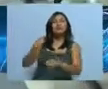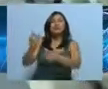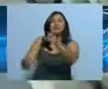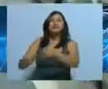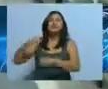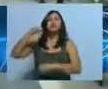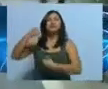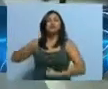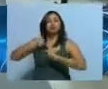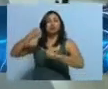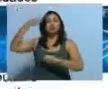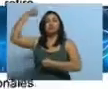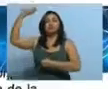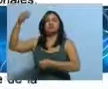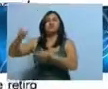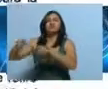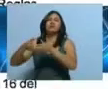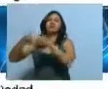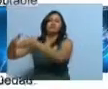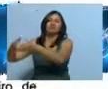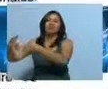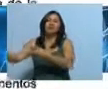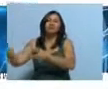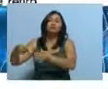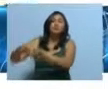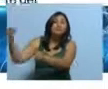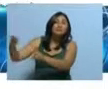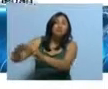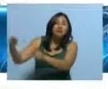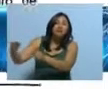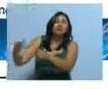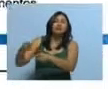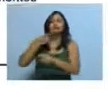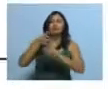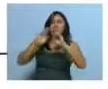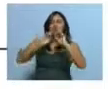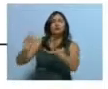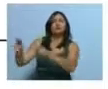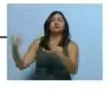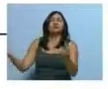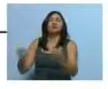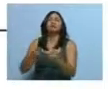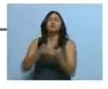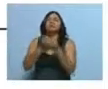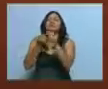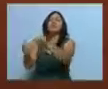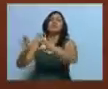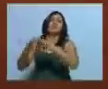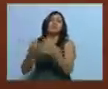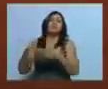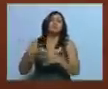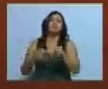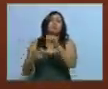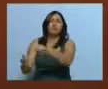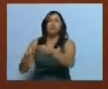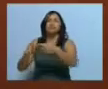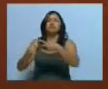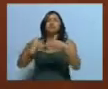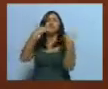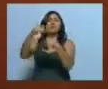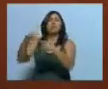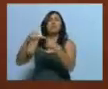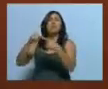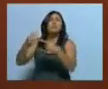de los soldados profesionales e infantes de Marina en retiro, que les fuera reconocido el pago de un subsidio familiar y la liquidación de la prima